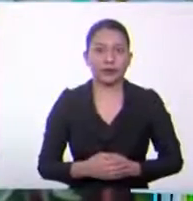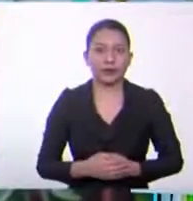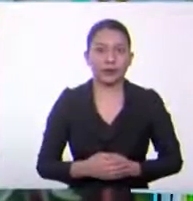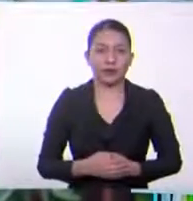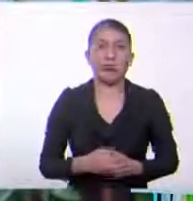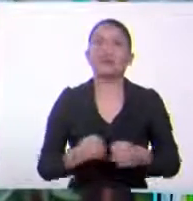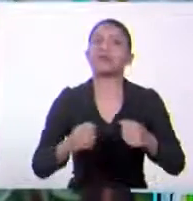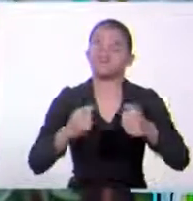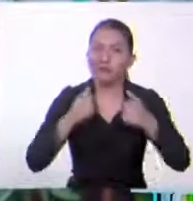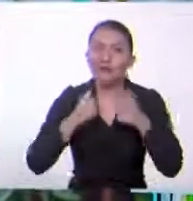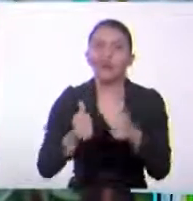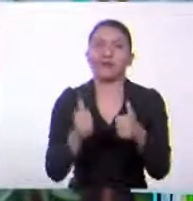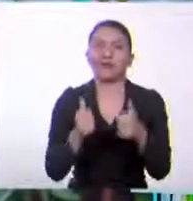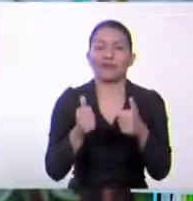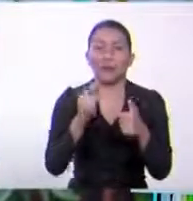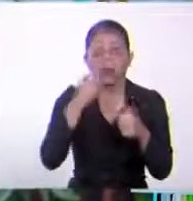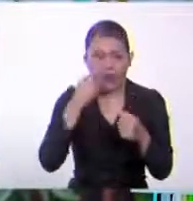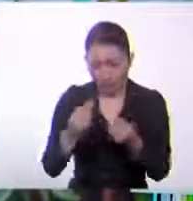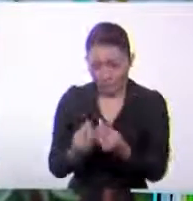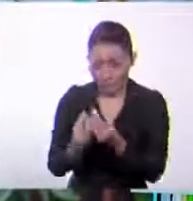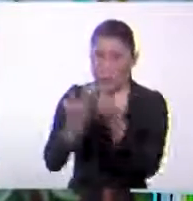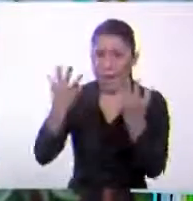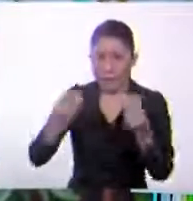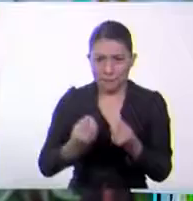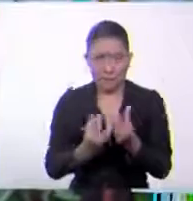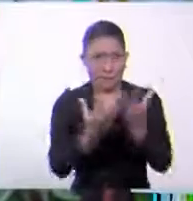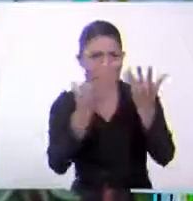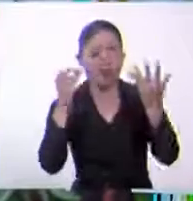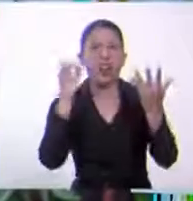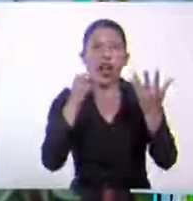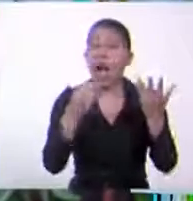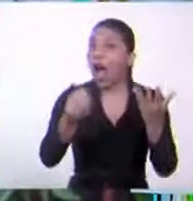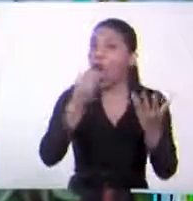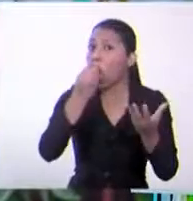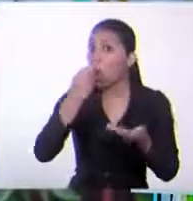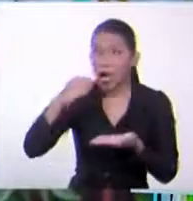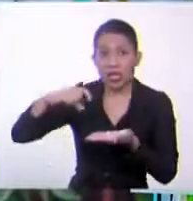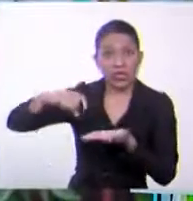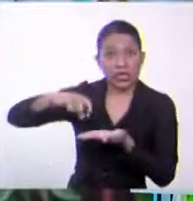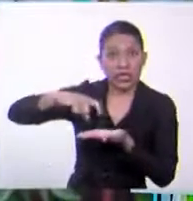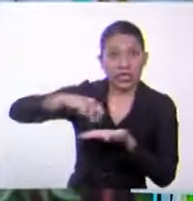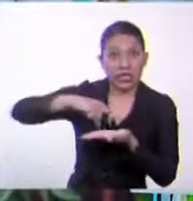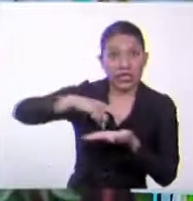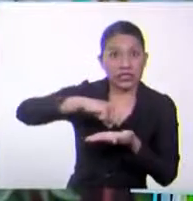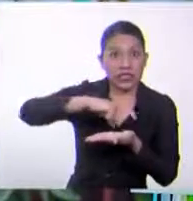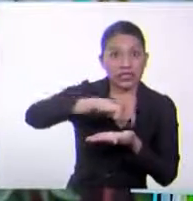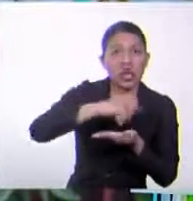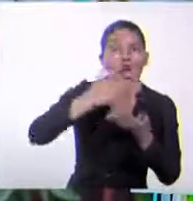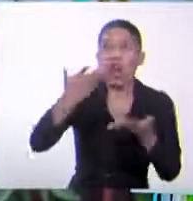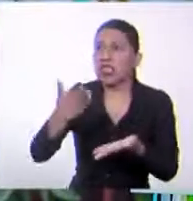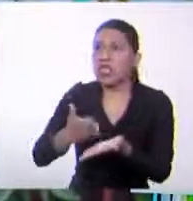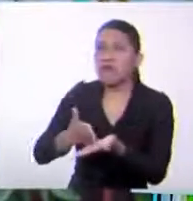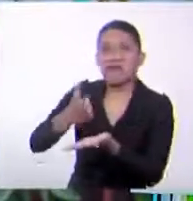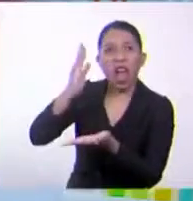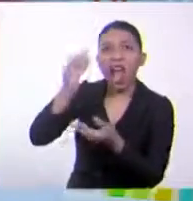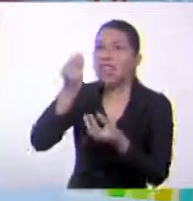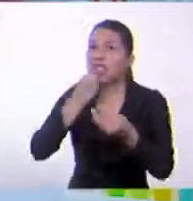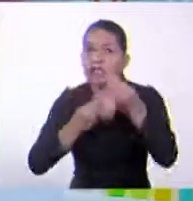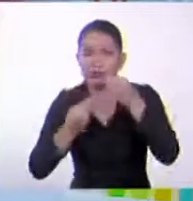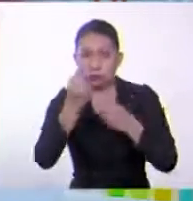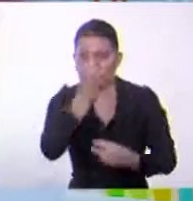Muy bien, las plantas carnívoras siempre han tenido un poco de controversia, inclusive hasta para los